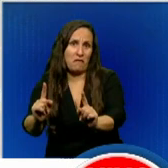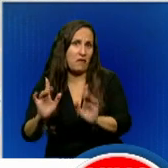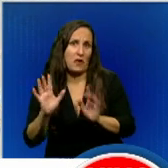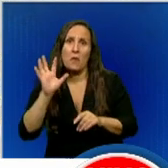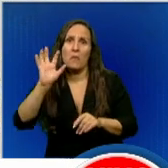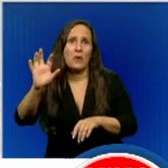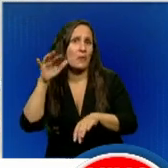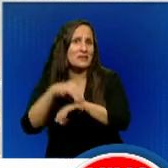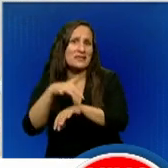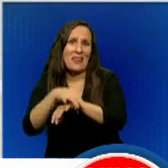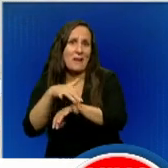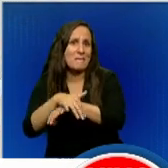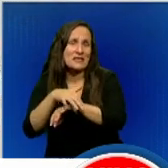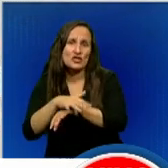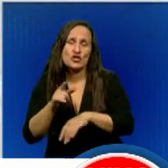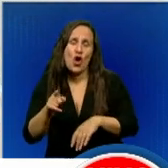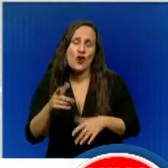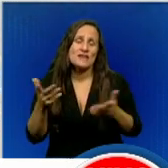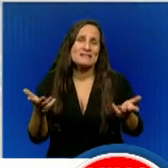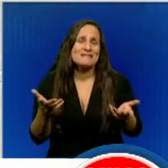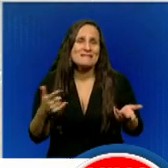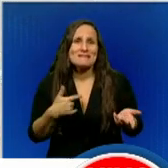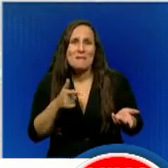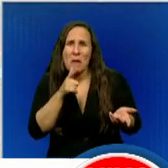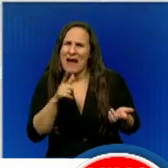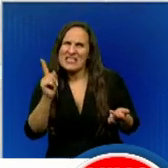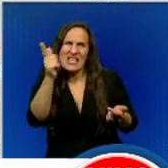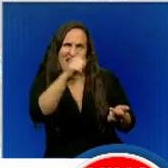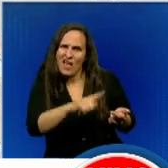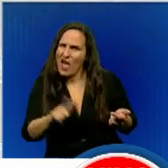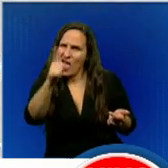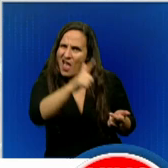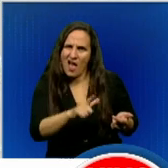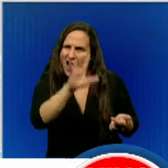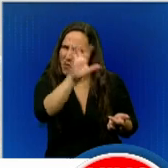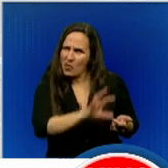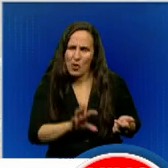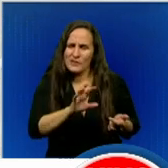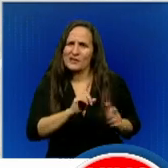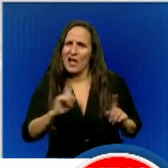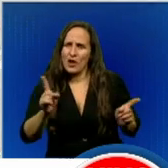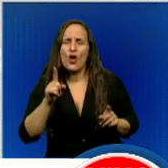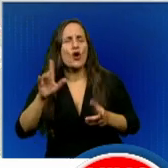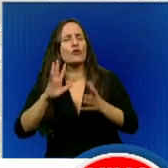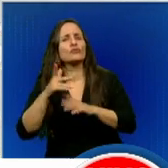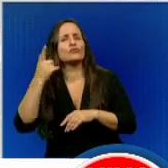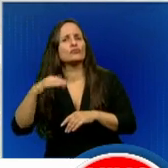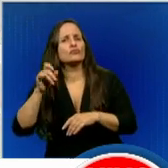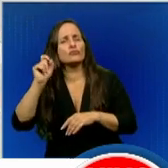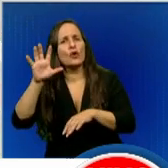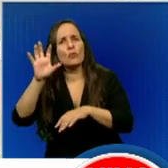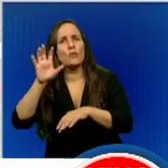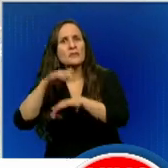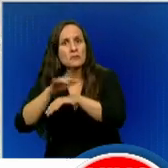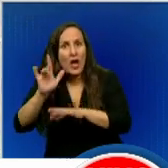provincia de misiones me parece que no hay ninguna otra en el país que aplica este tipo de medidas podrán